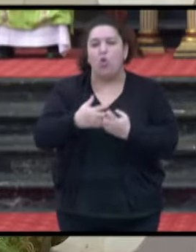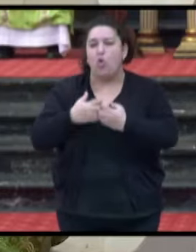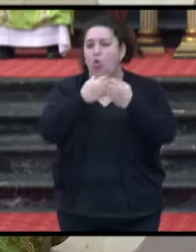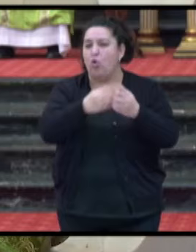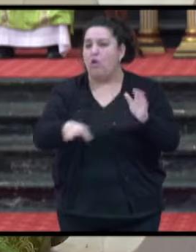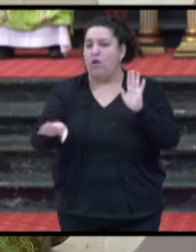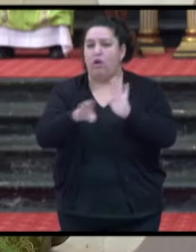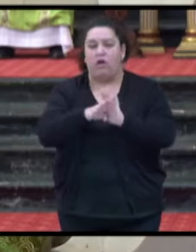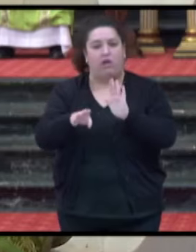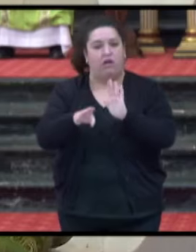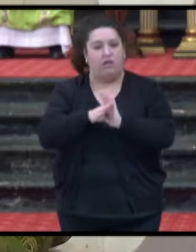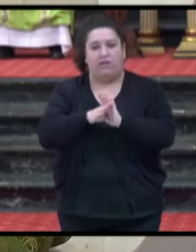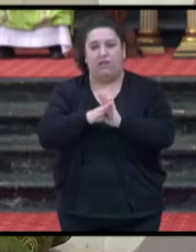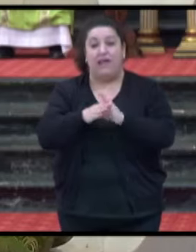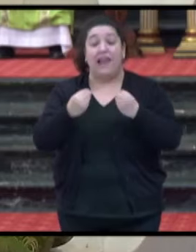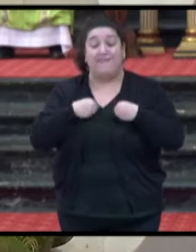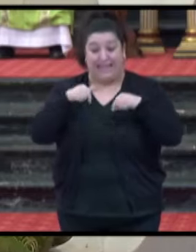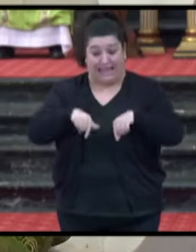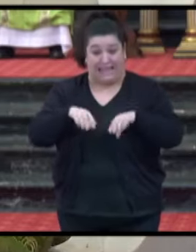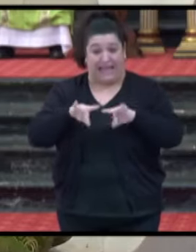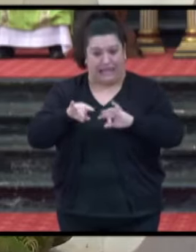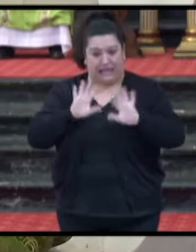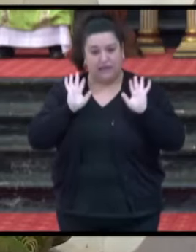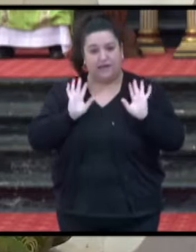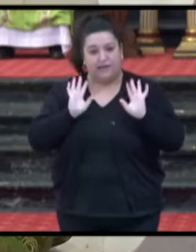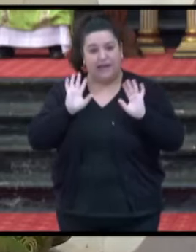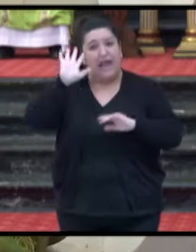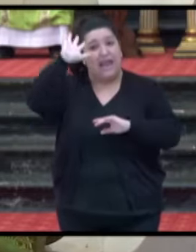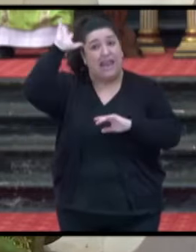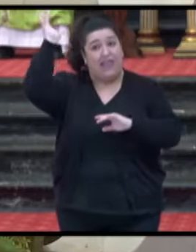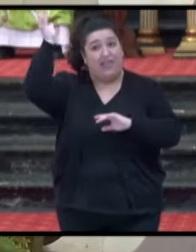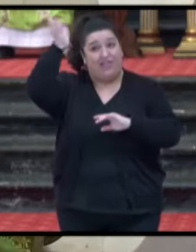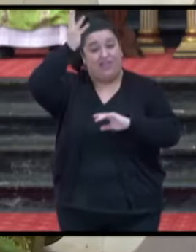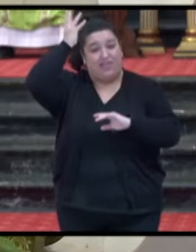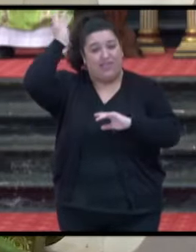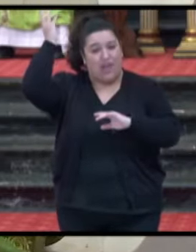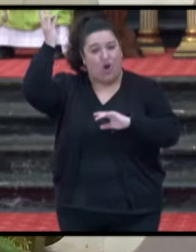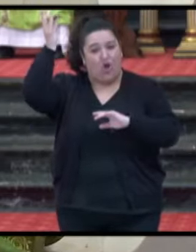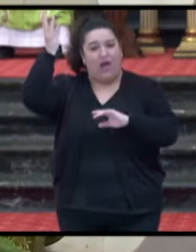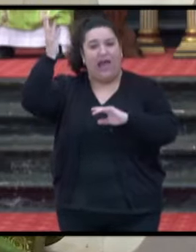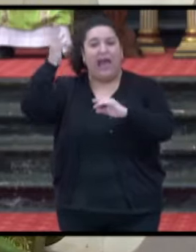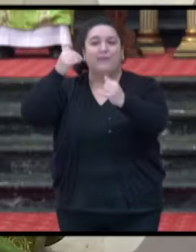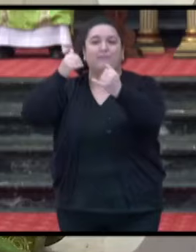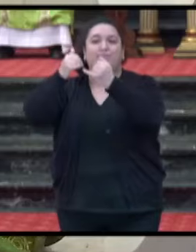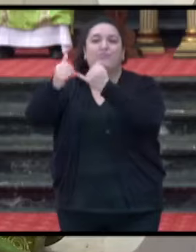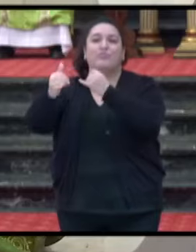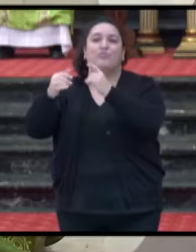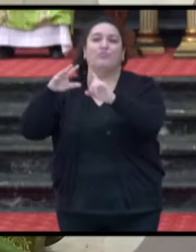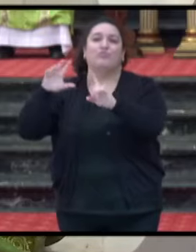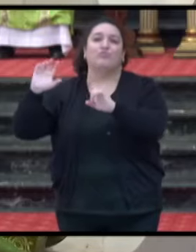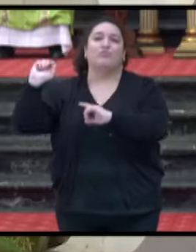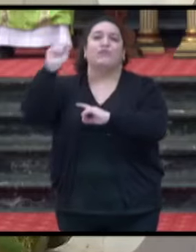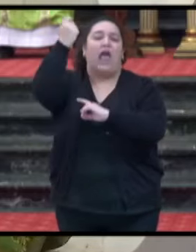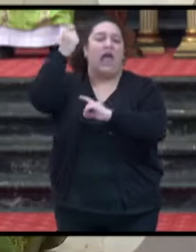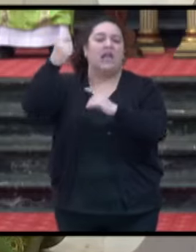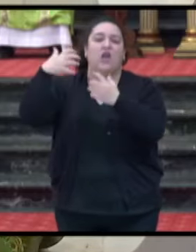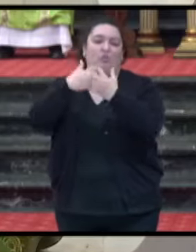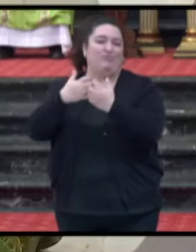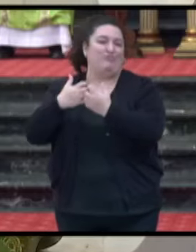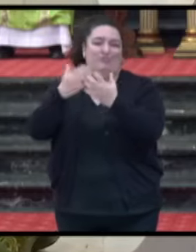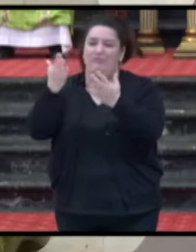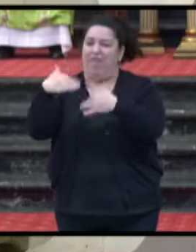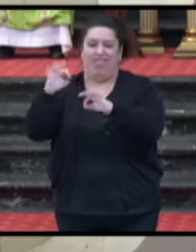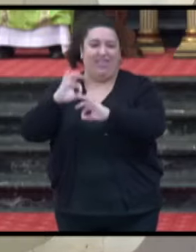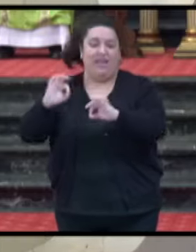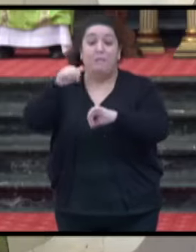permanente la vida en la tierra en el cielo llegaremos a la meta y allí no hay combate que valga